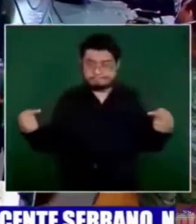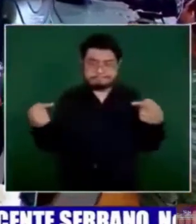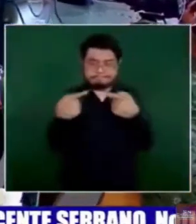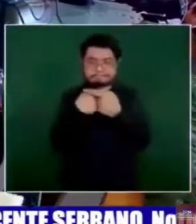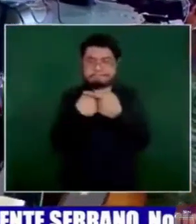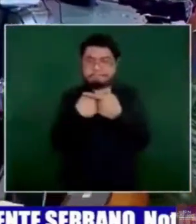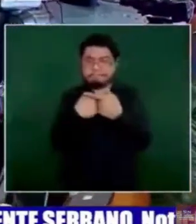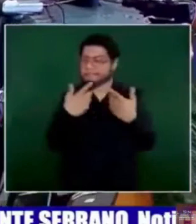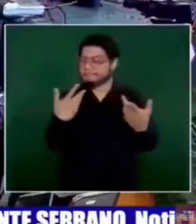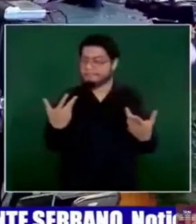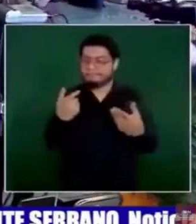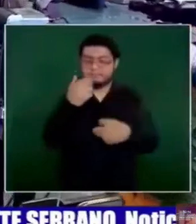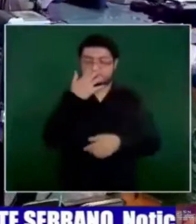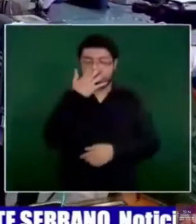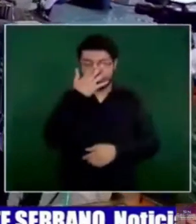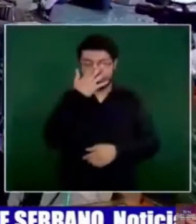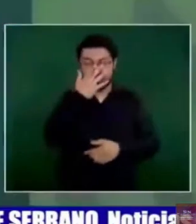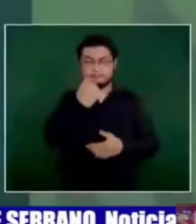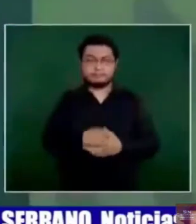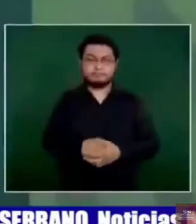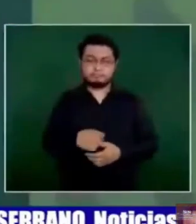nación.